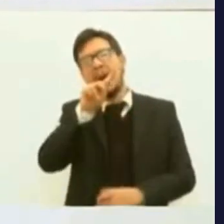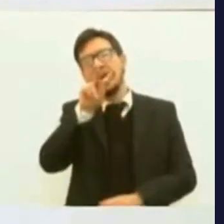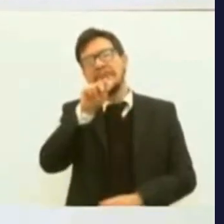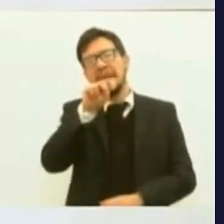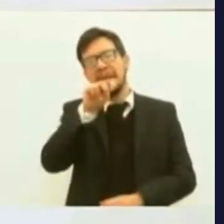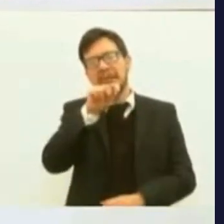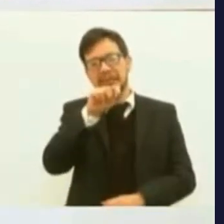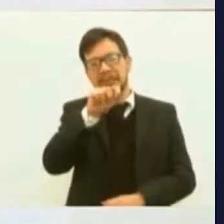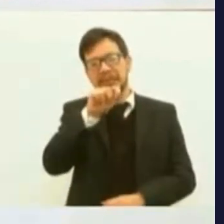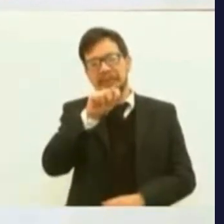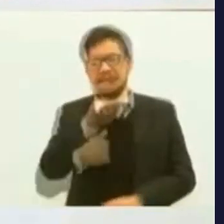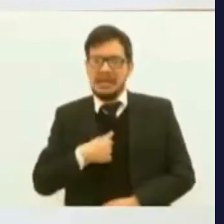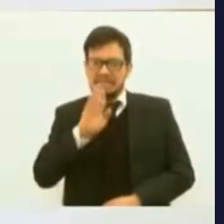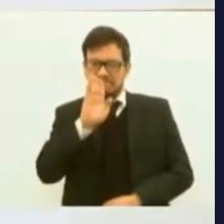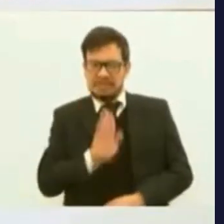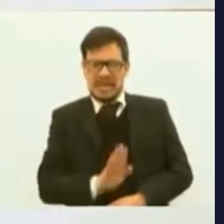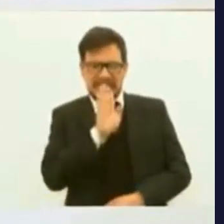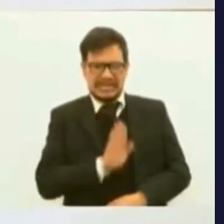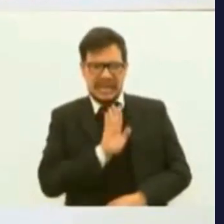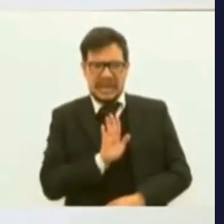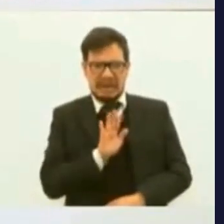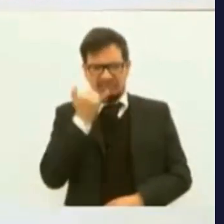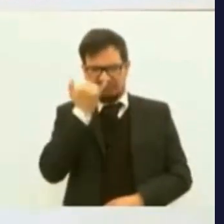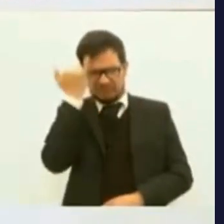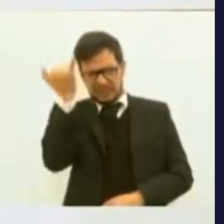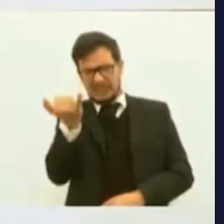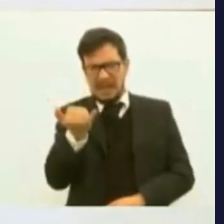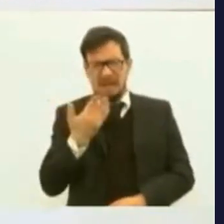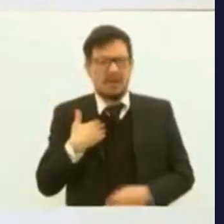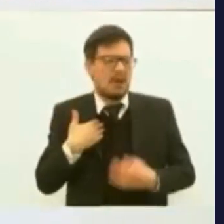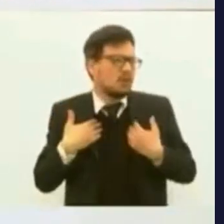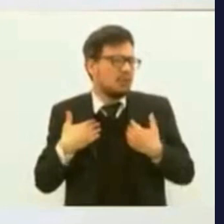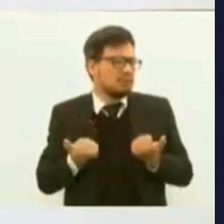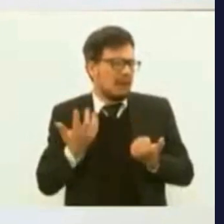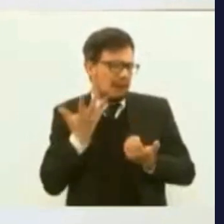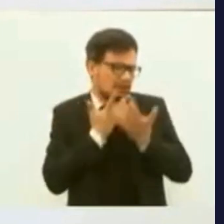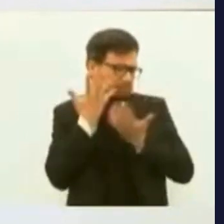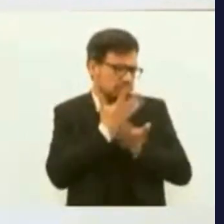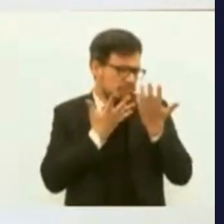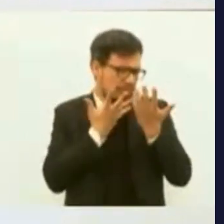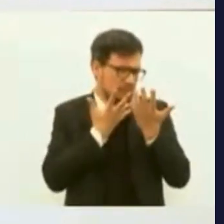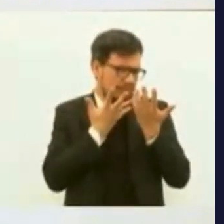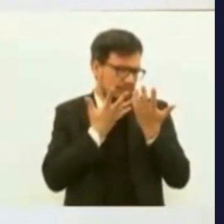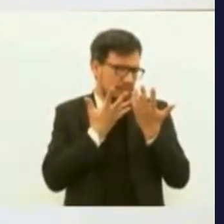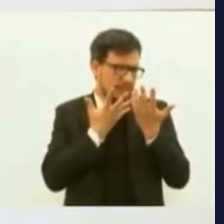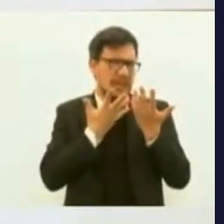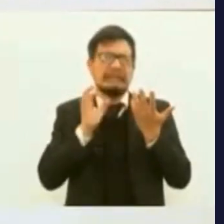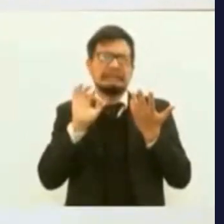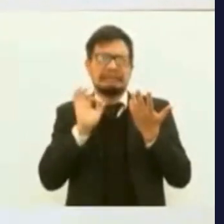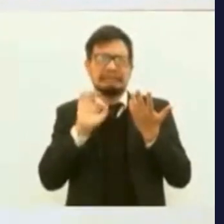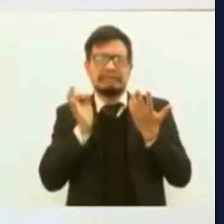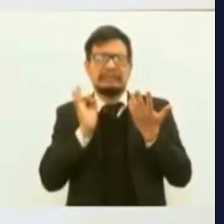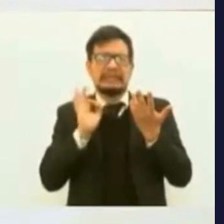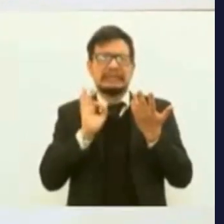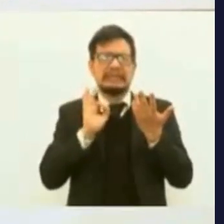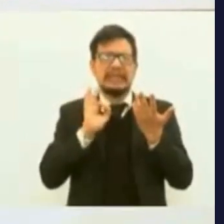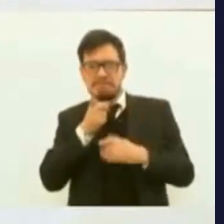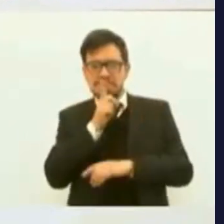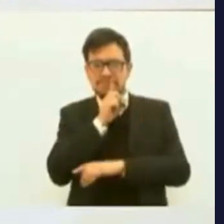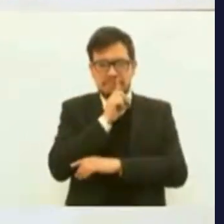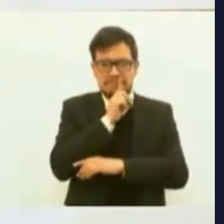la idea o da a entender de que fue víctima de una censura.